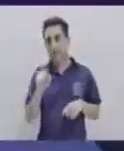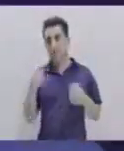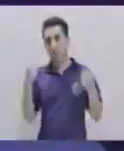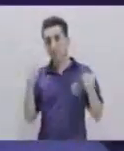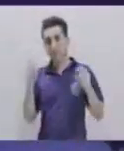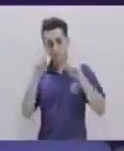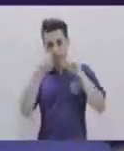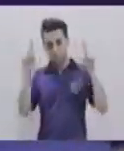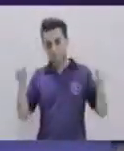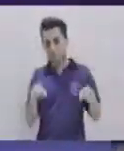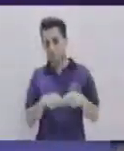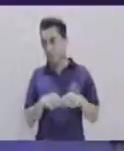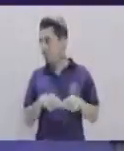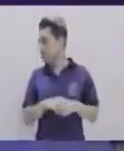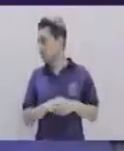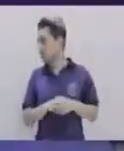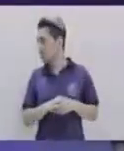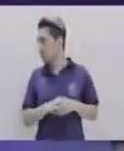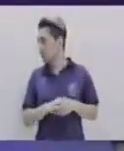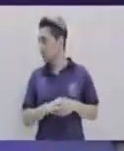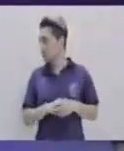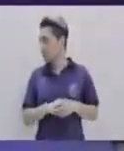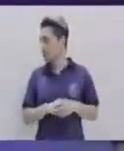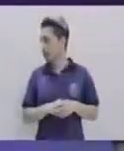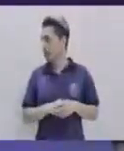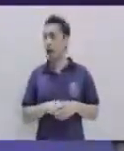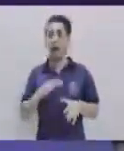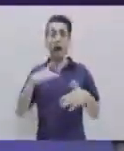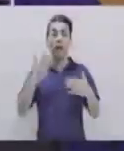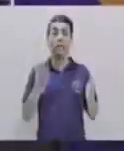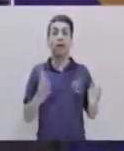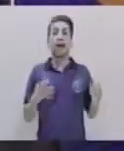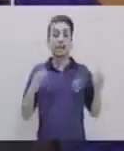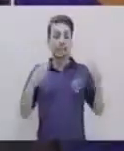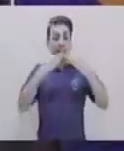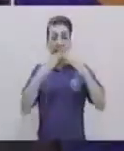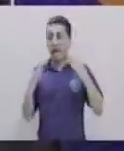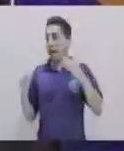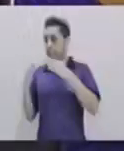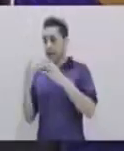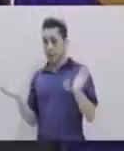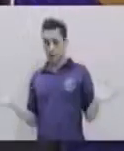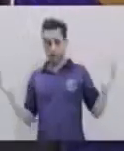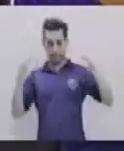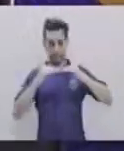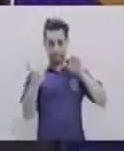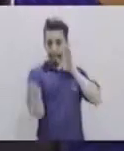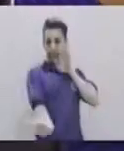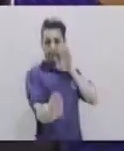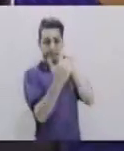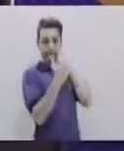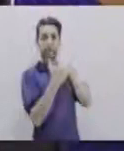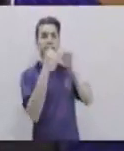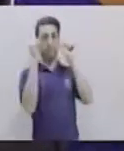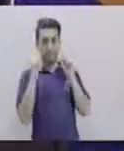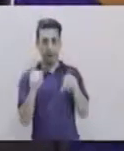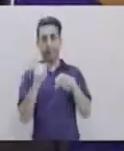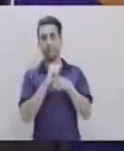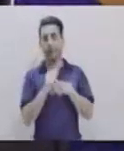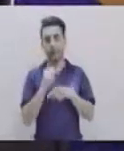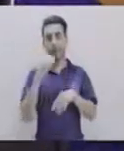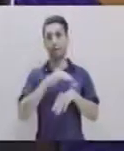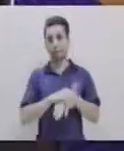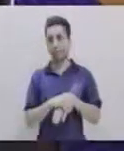vas a elaborar un cuadrado y vamos a llevar las esquinas del cuadrado hacia el centro y con esto podemos